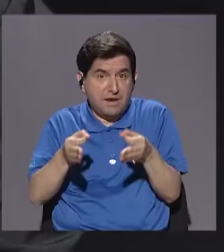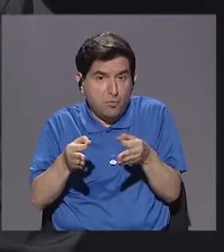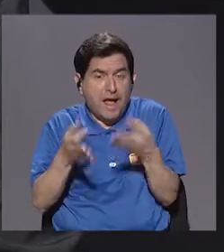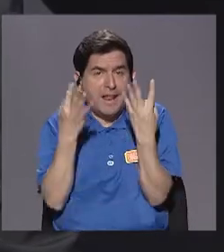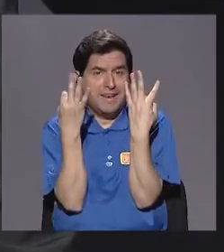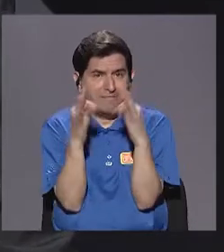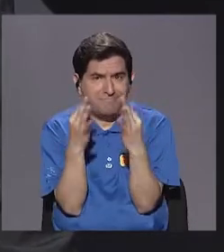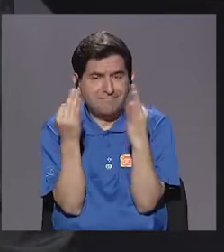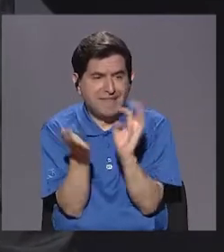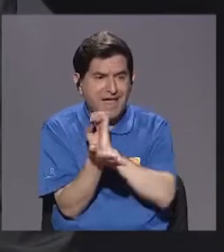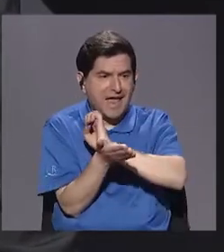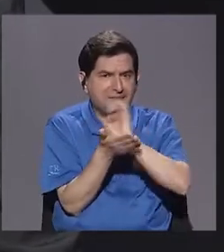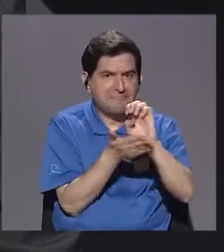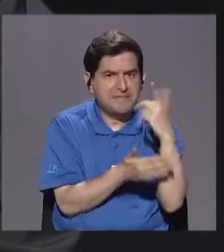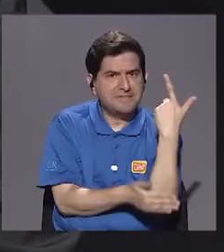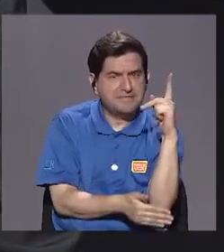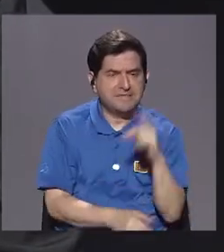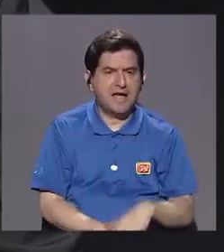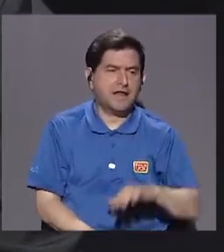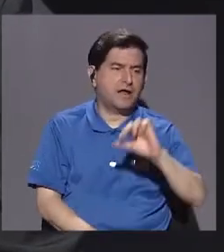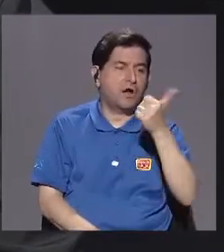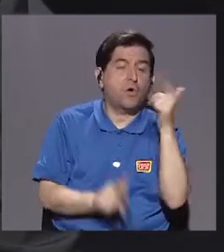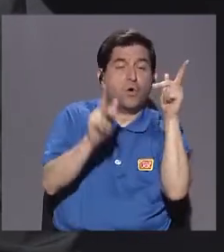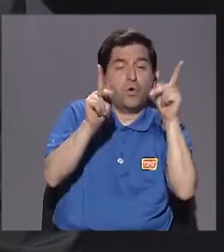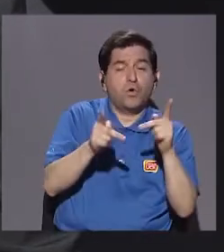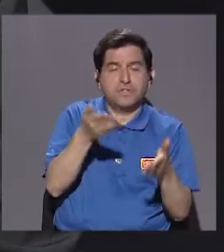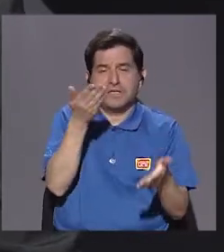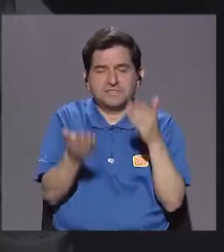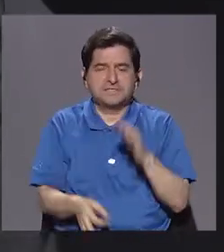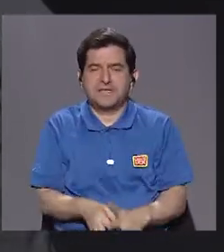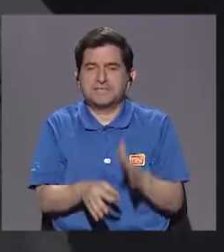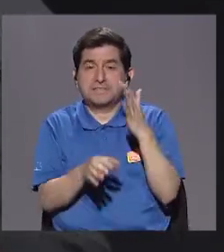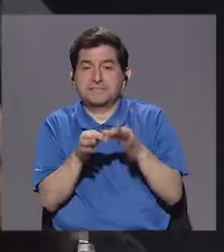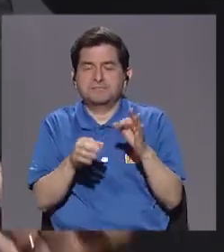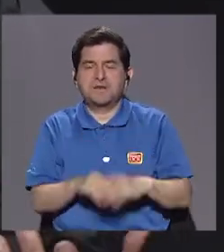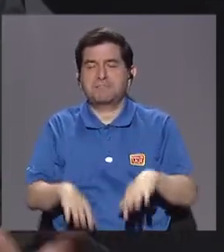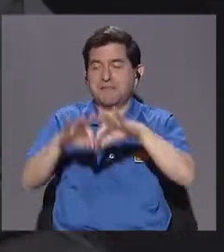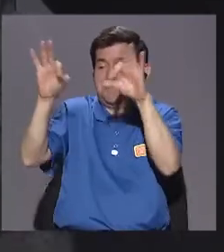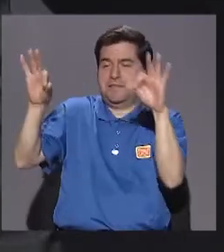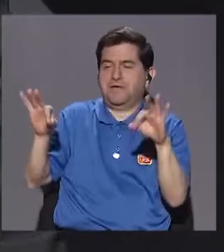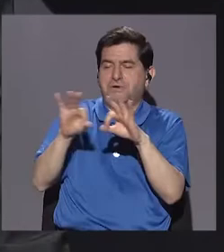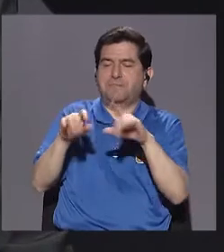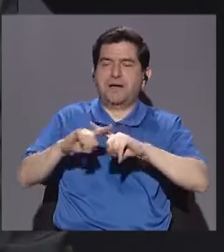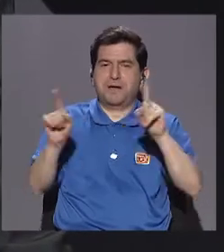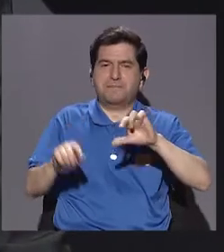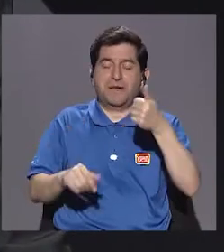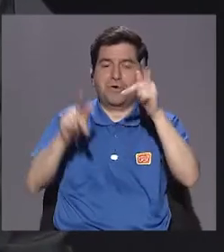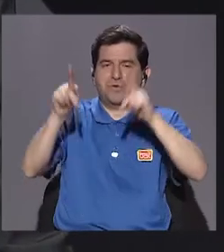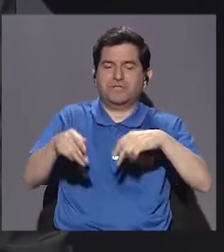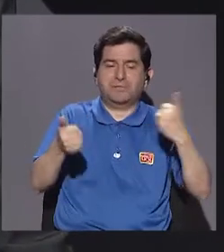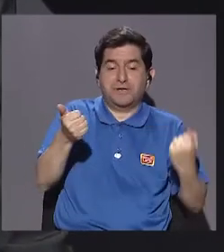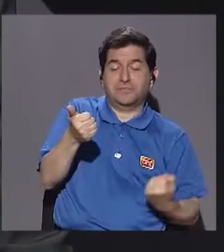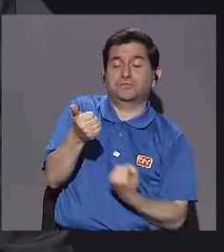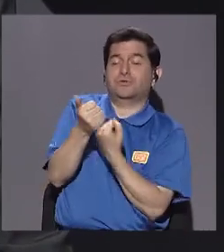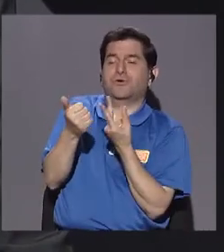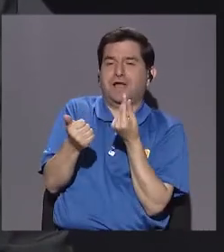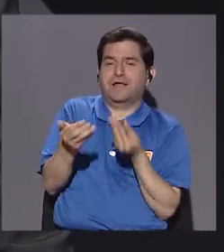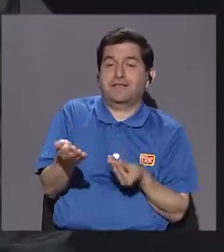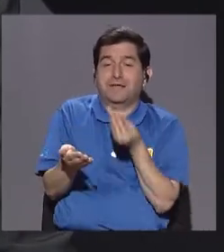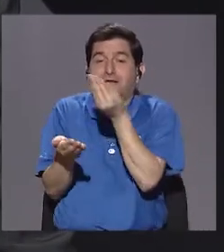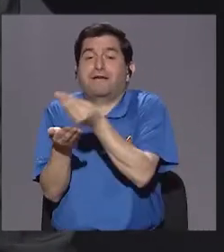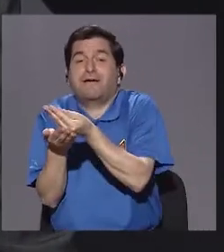de evitar el riesgo de que sean terceras personas que simplemente presten su imagen y sea alguien desde atrás que está poniendo el dinero